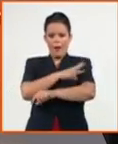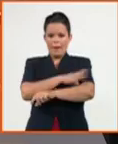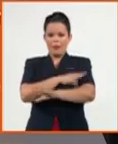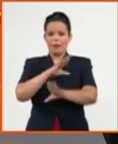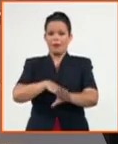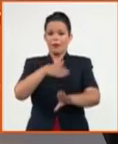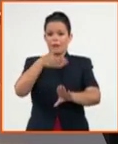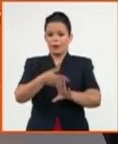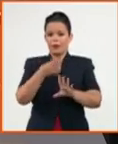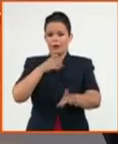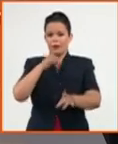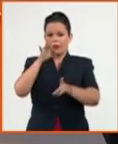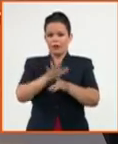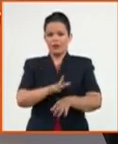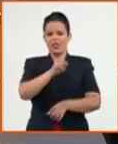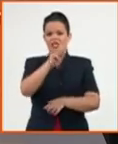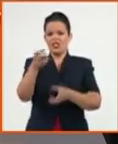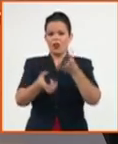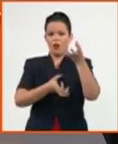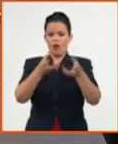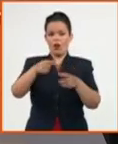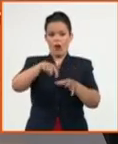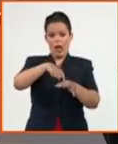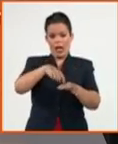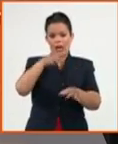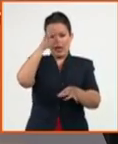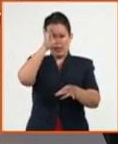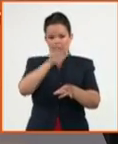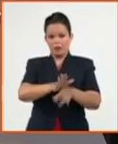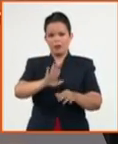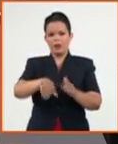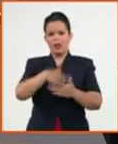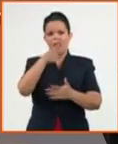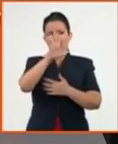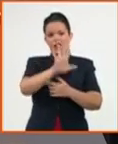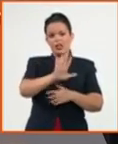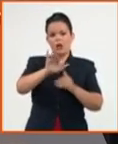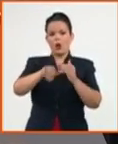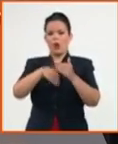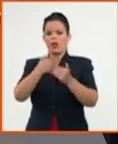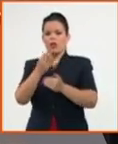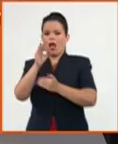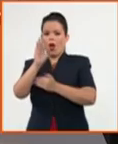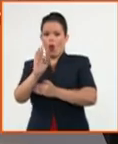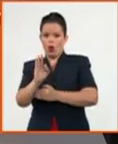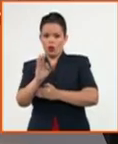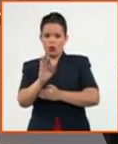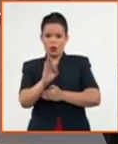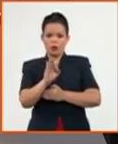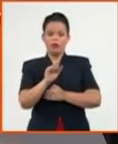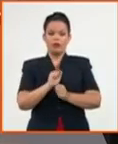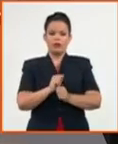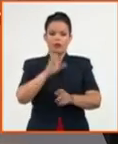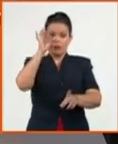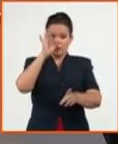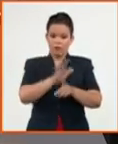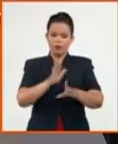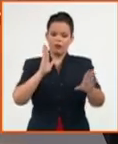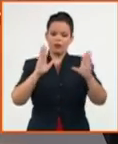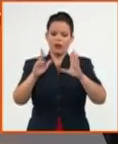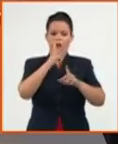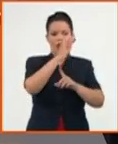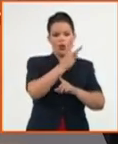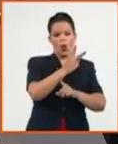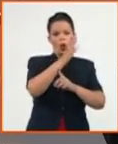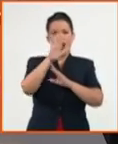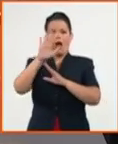que iniciaron la vacunación los días 5 y 8 respectivamente en las edades de 2 hasta los 18 años el cronograma